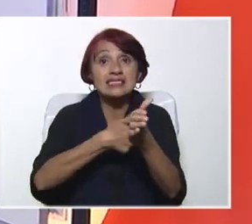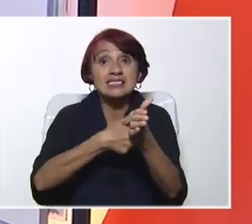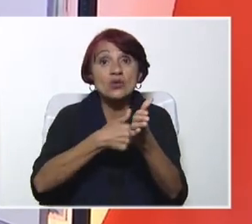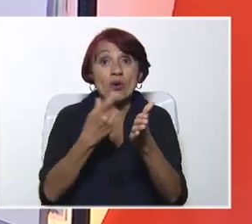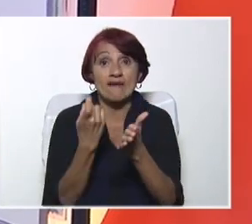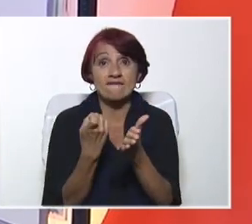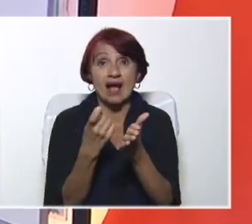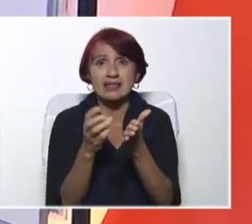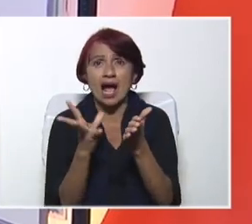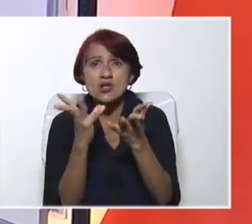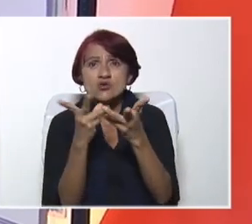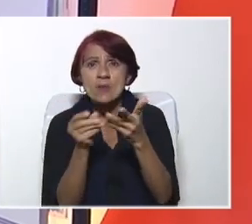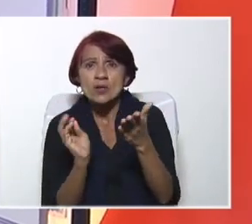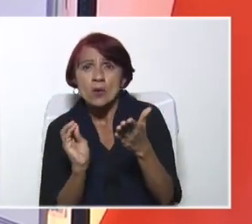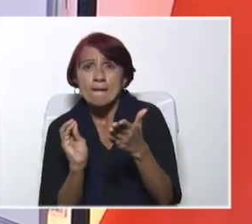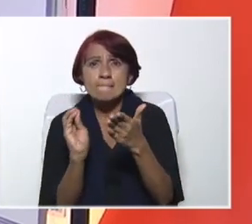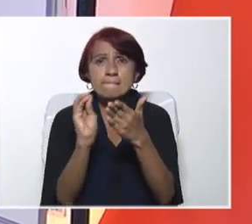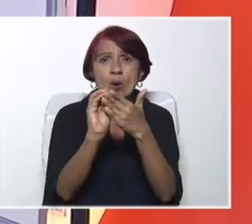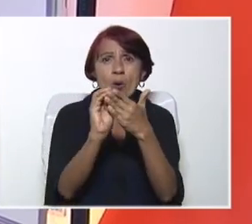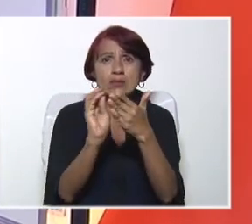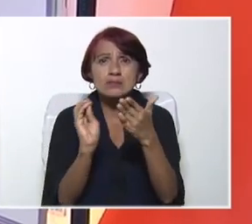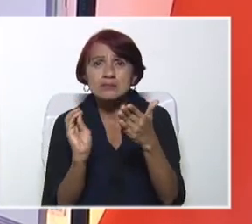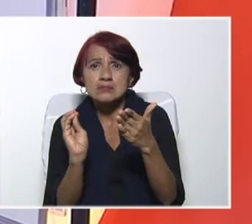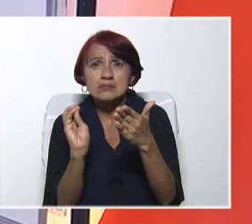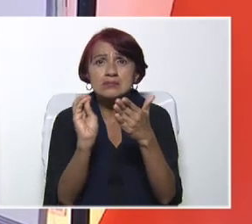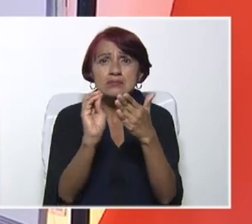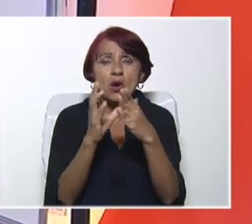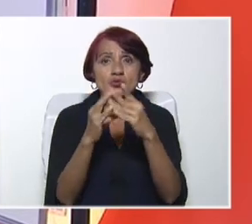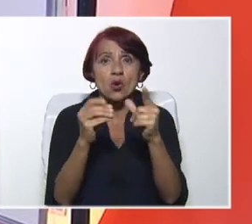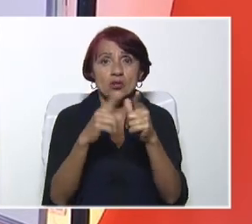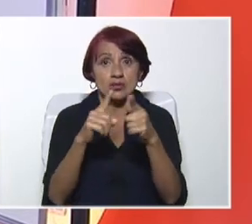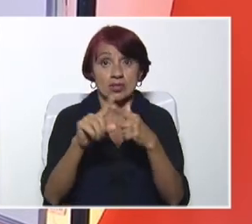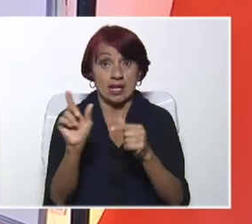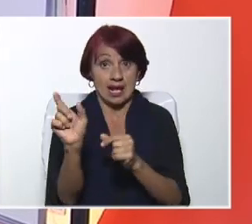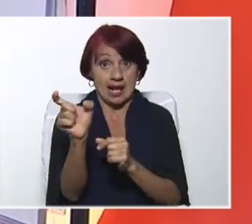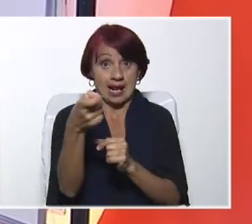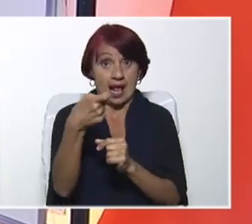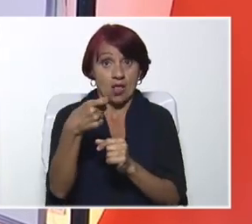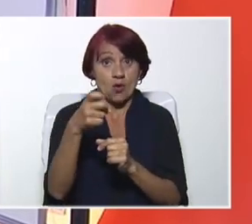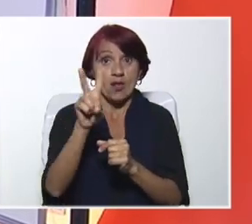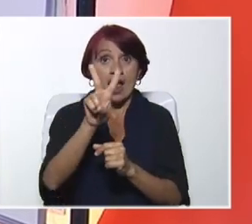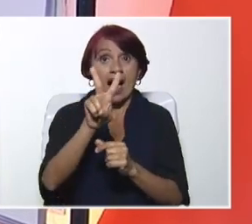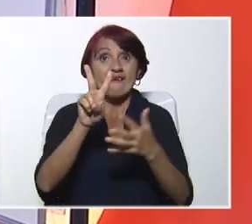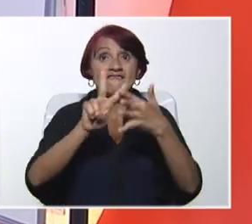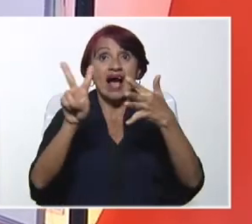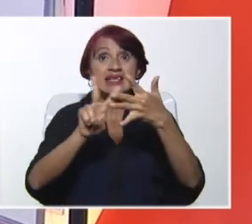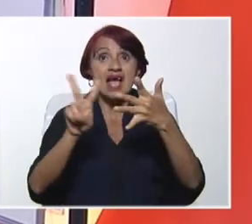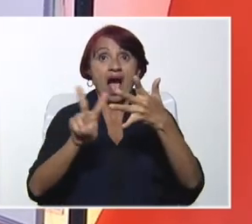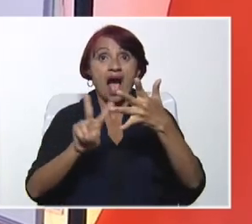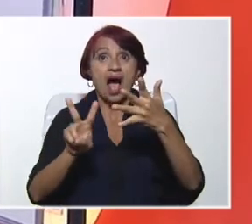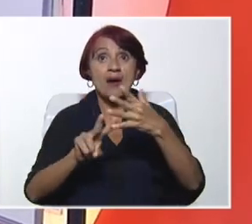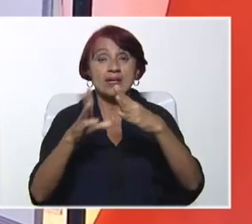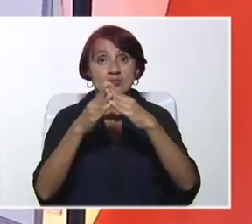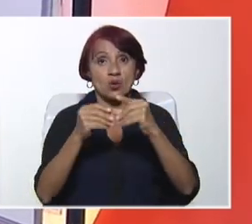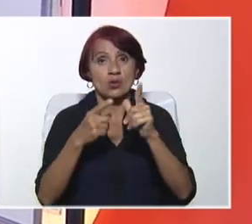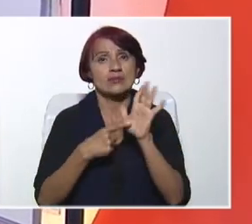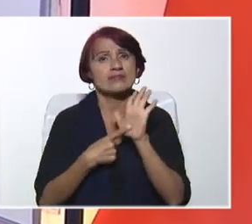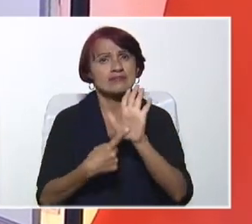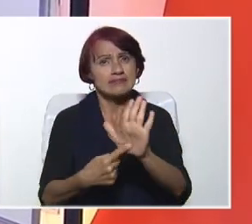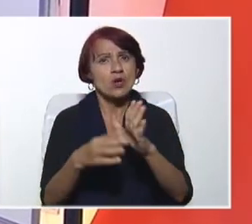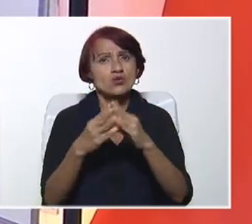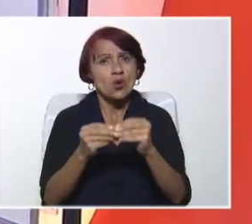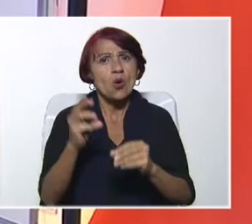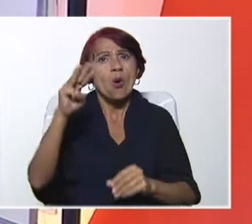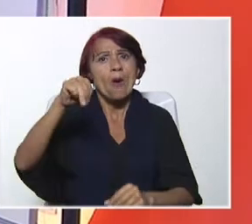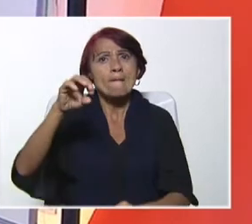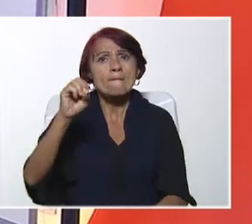considerar los coeficientes. El grado de la variable nos va a indicar qué